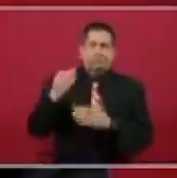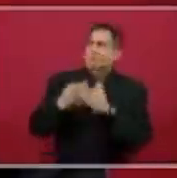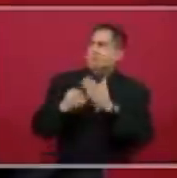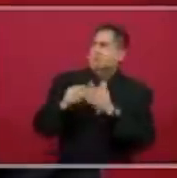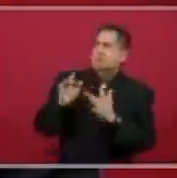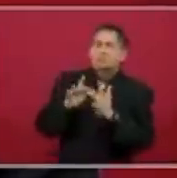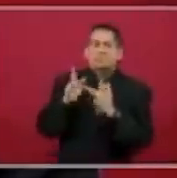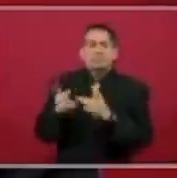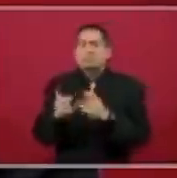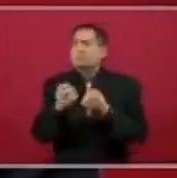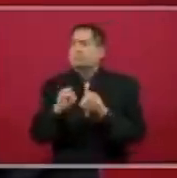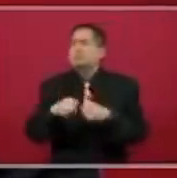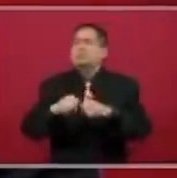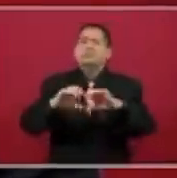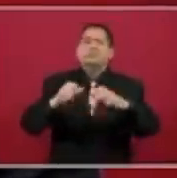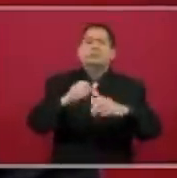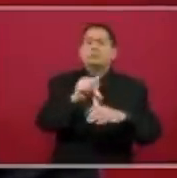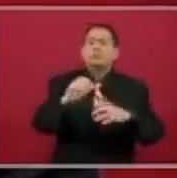civil.